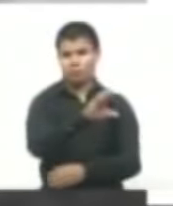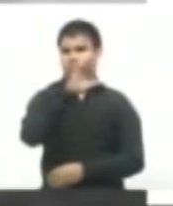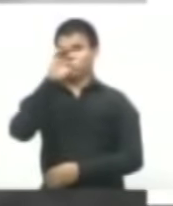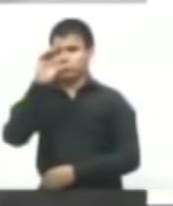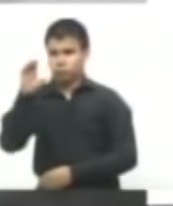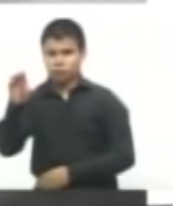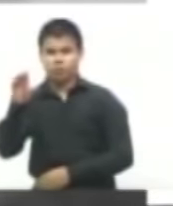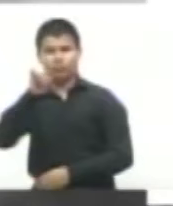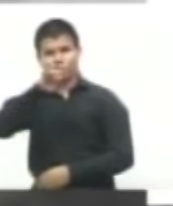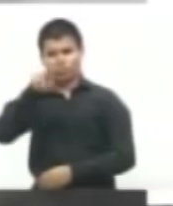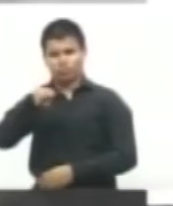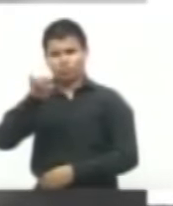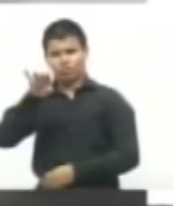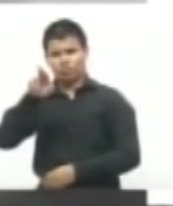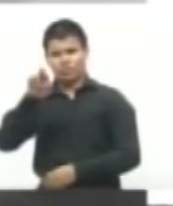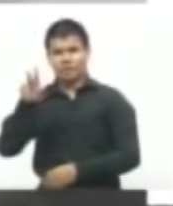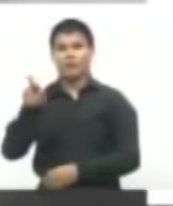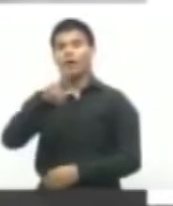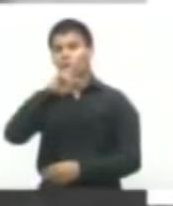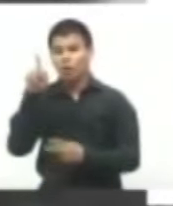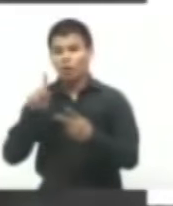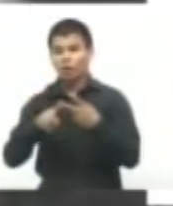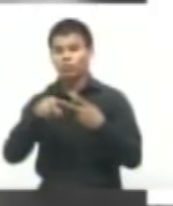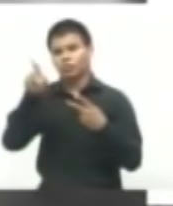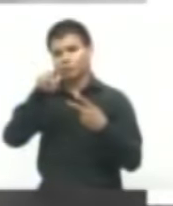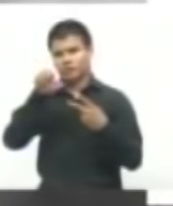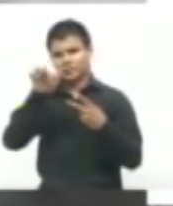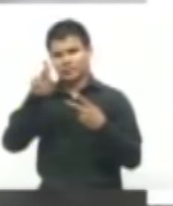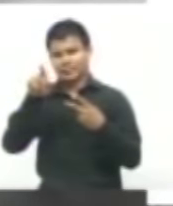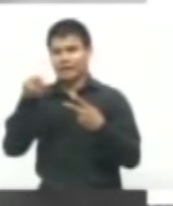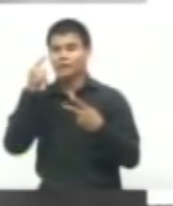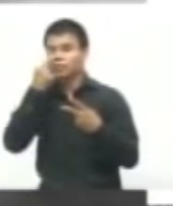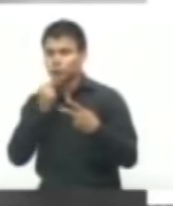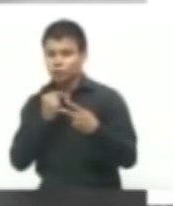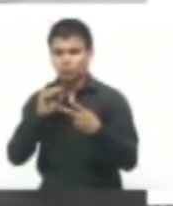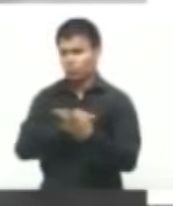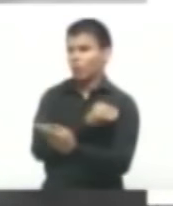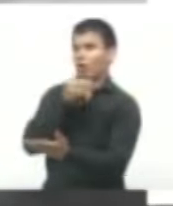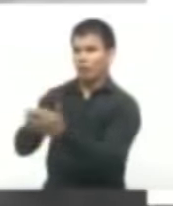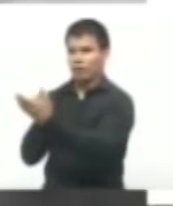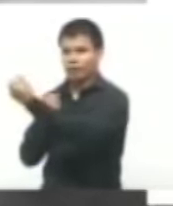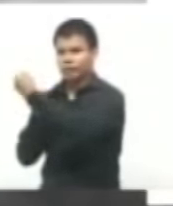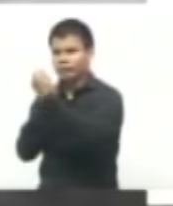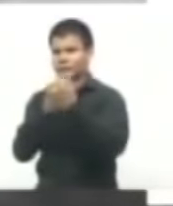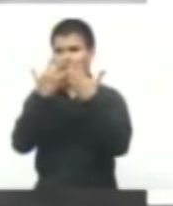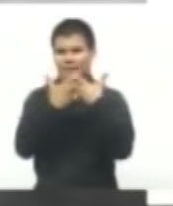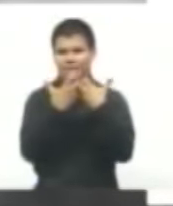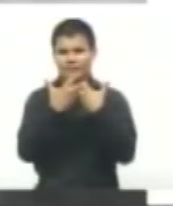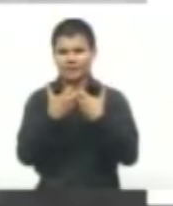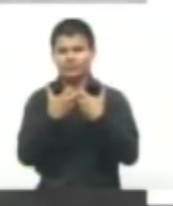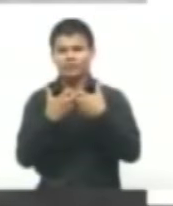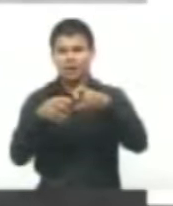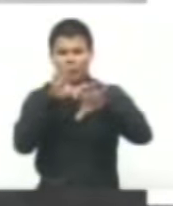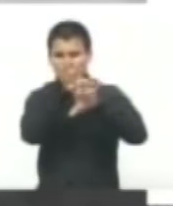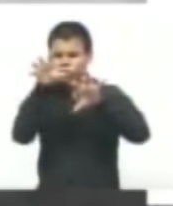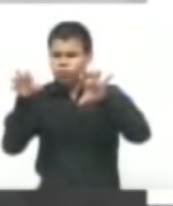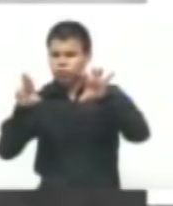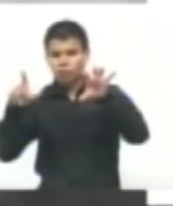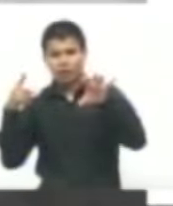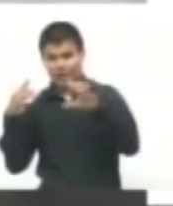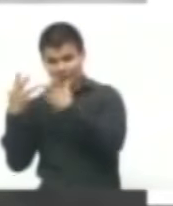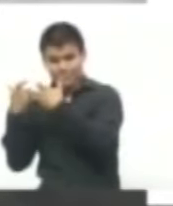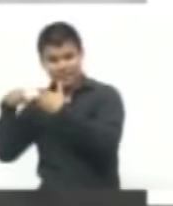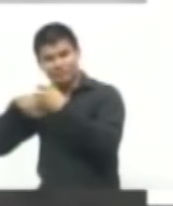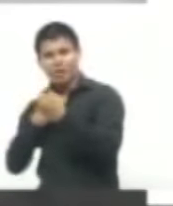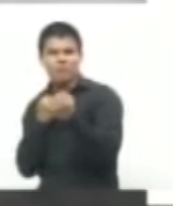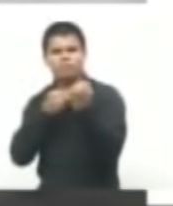casos es un delito, está expresamente prohibido recibir de empresas extranjeras financiación. De manera que tanto Zuluaga como Santos deben responder